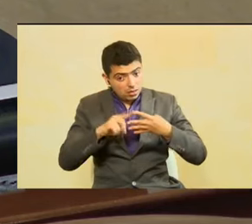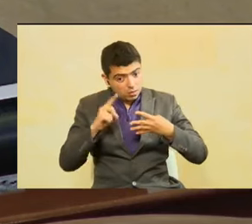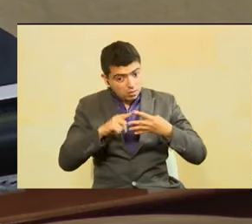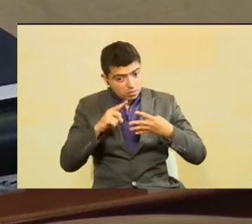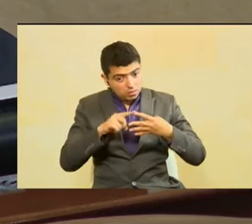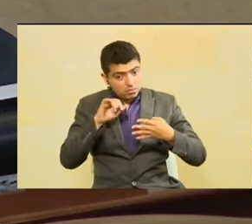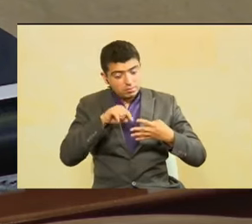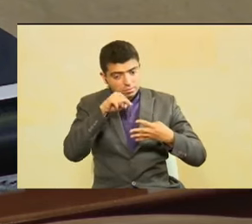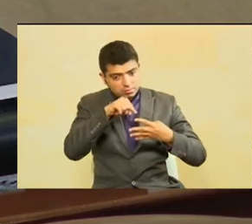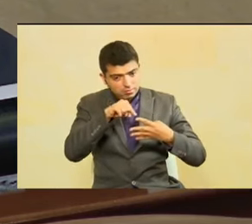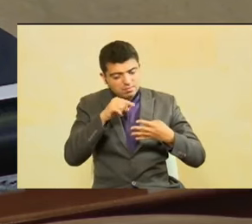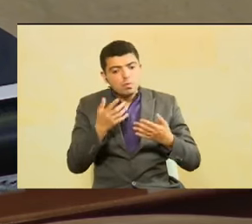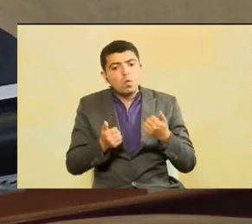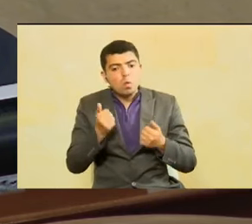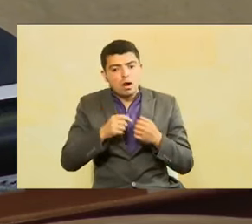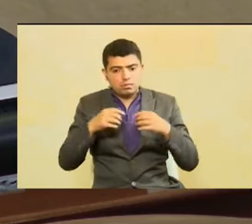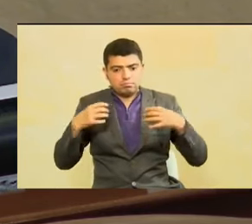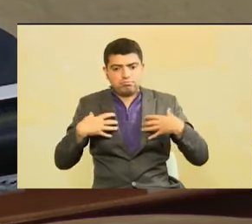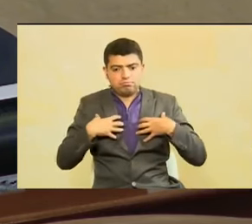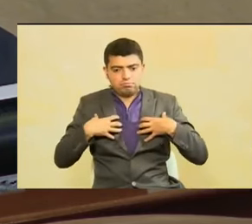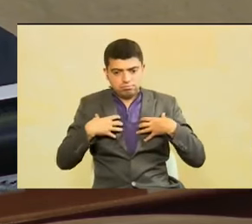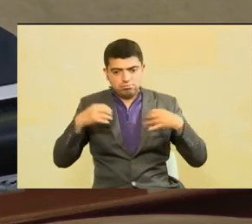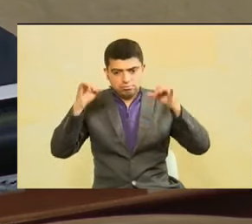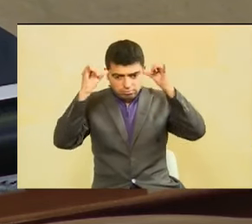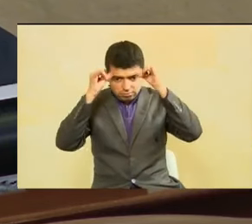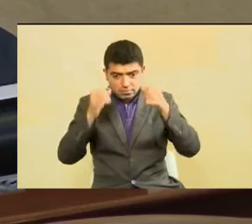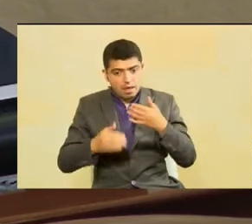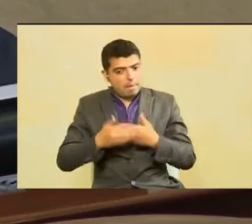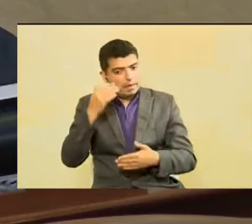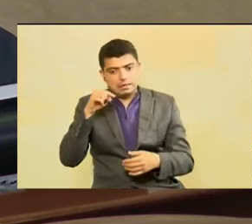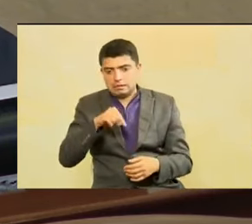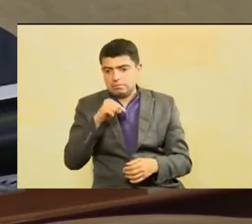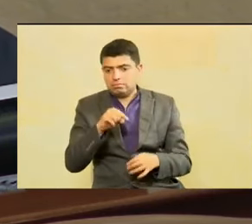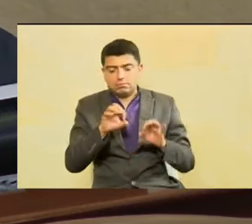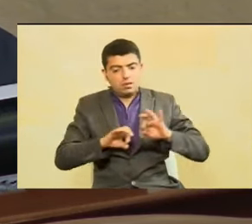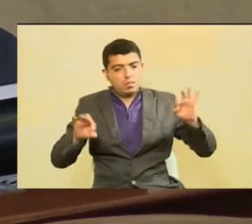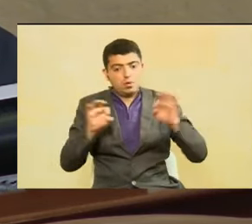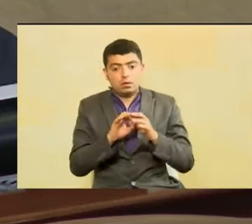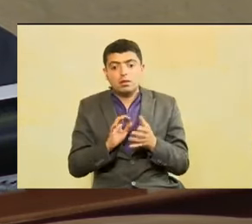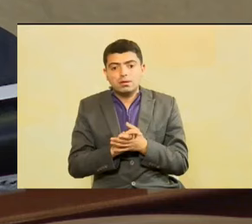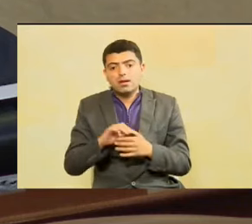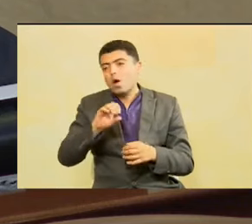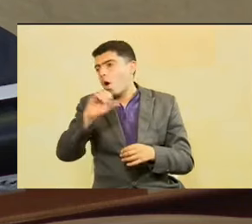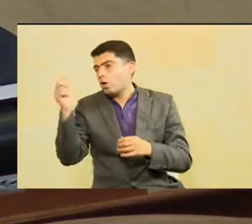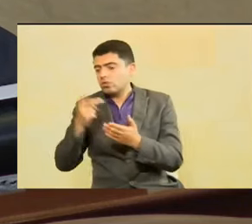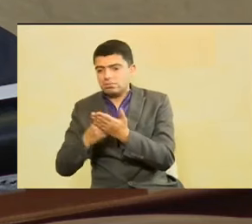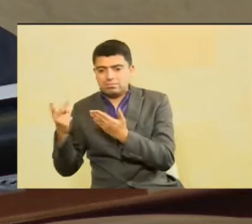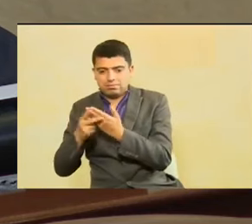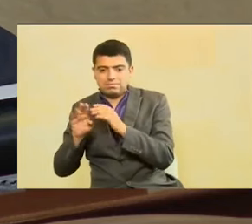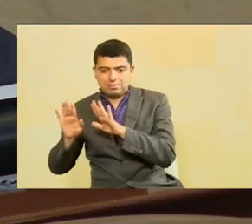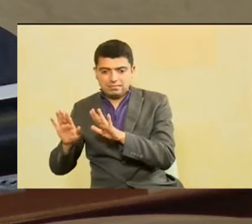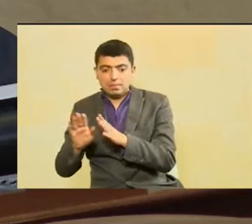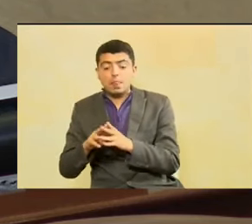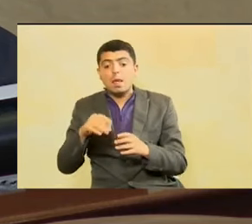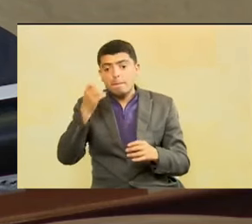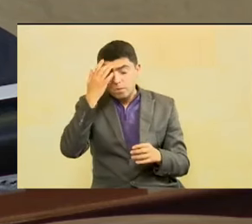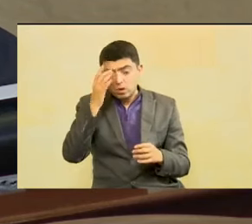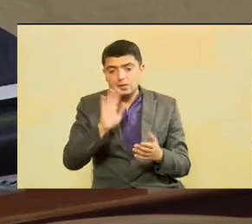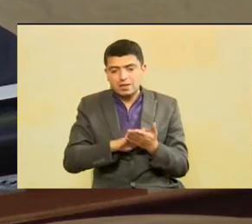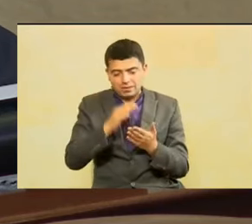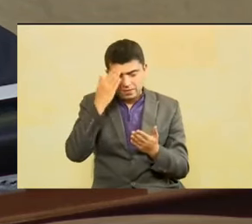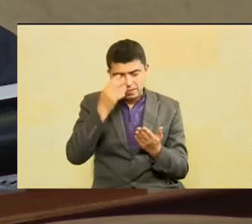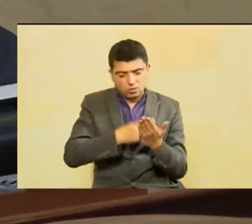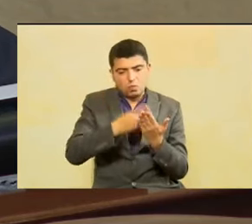Claridad mañana todo el mundo va a querer tirarse un discurso y a mí me parece que en el fondo sobran porque bastante sobre el tema se